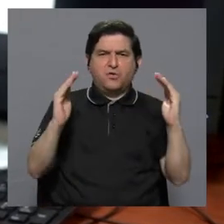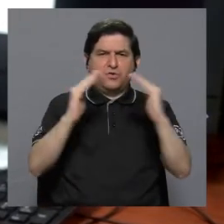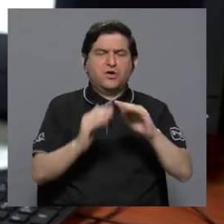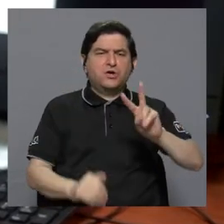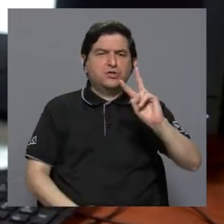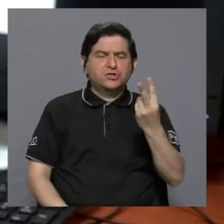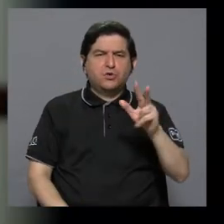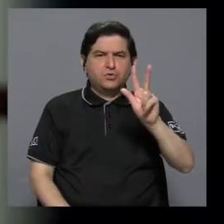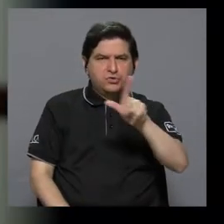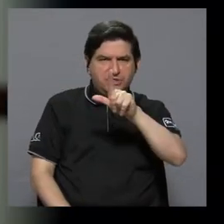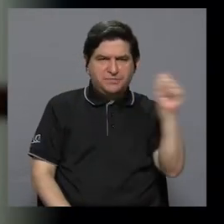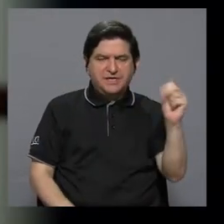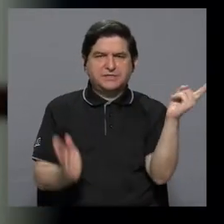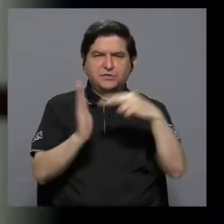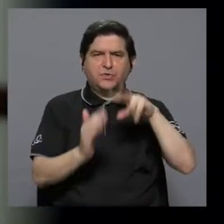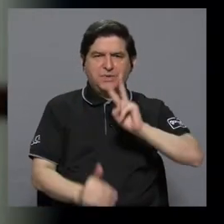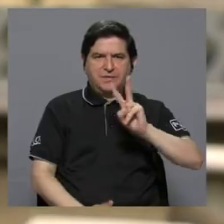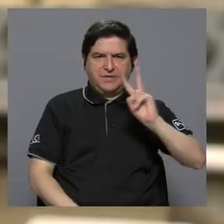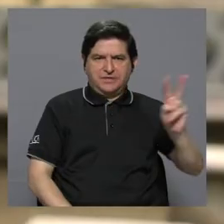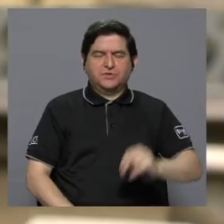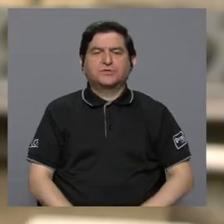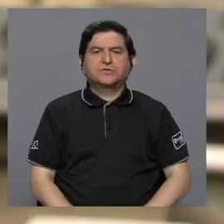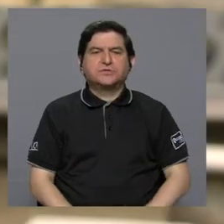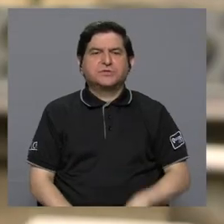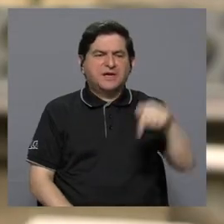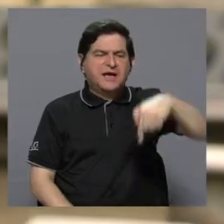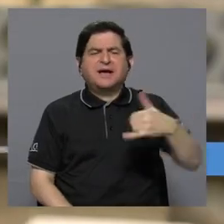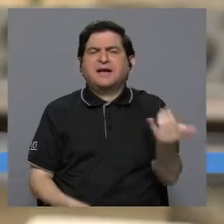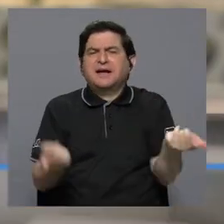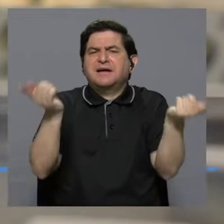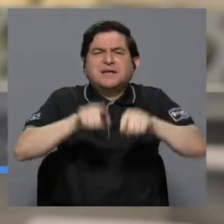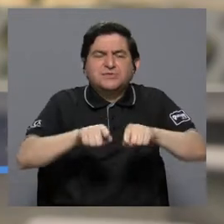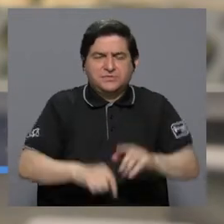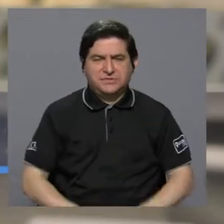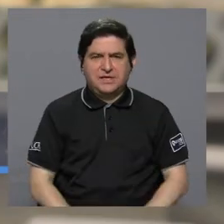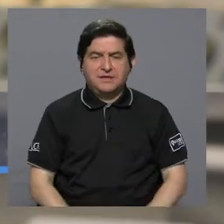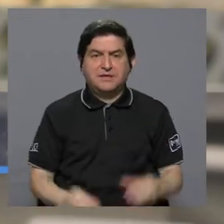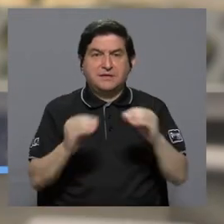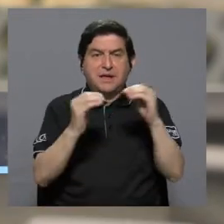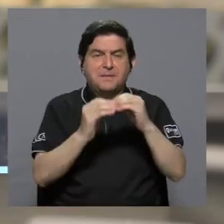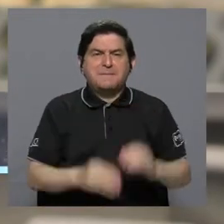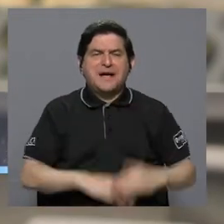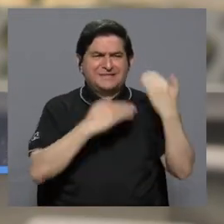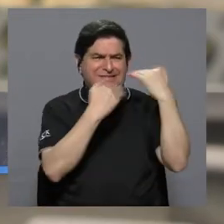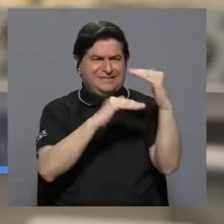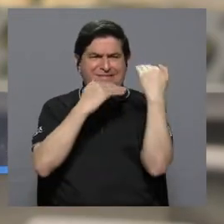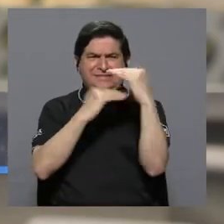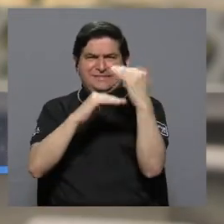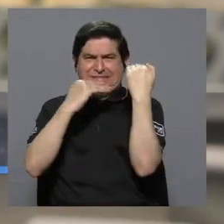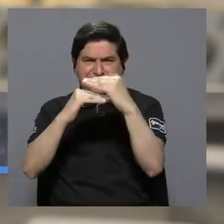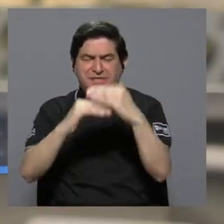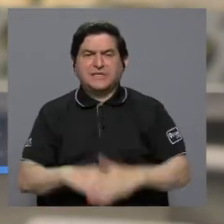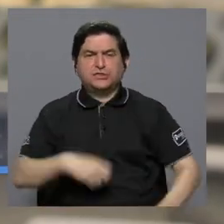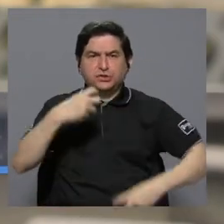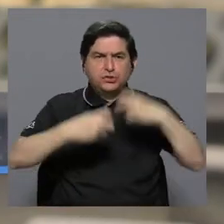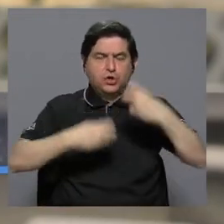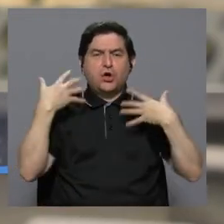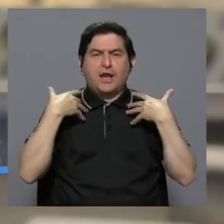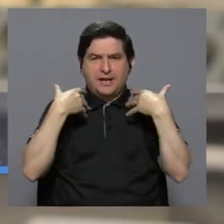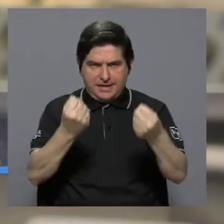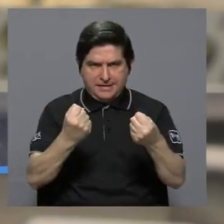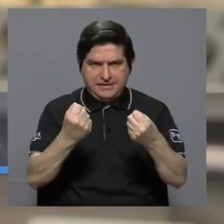segundo trimestre del 2022. ¿Y aquí qué pasa? Que cuando hay mayores restricciones por la crisis